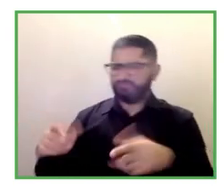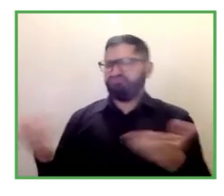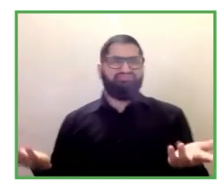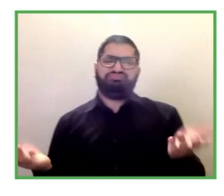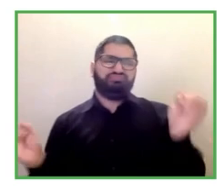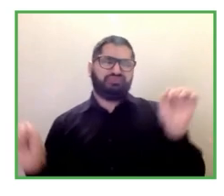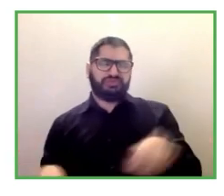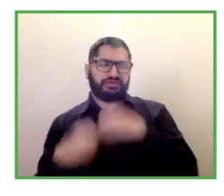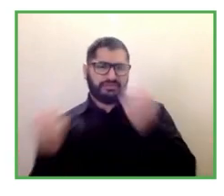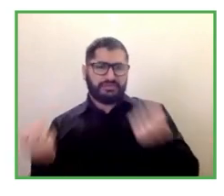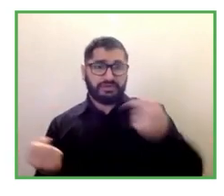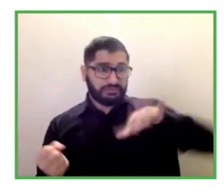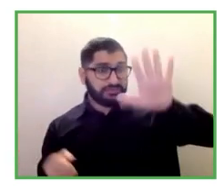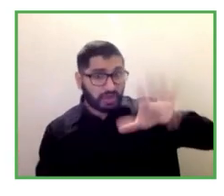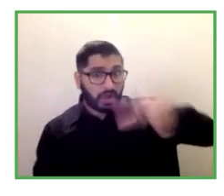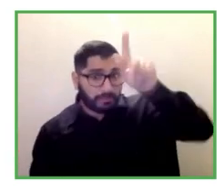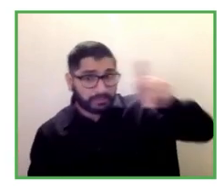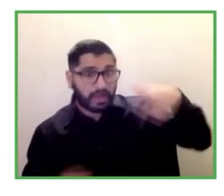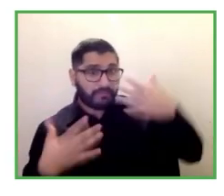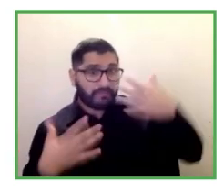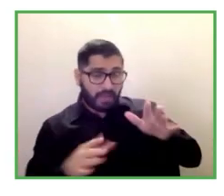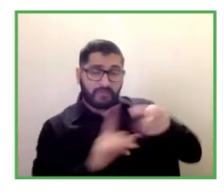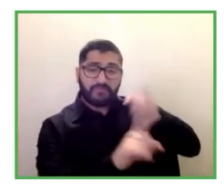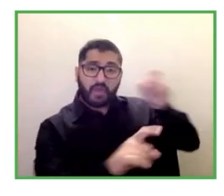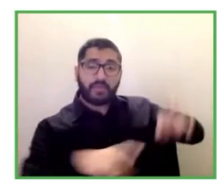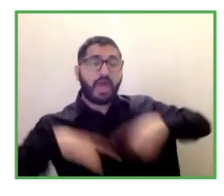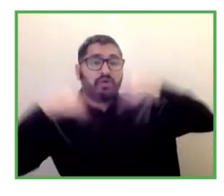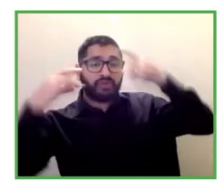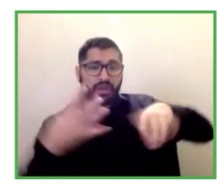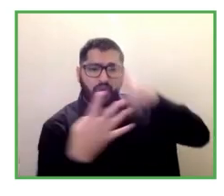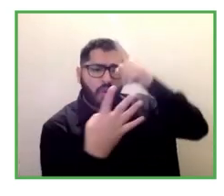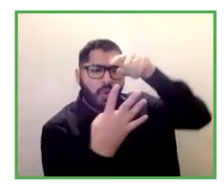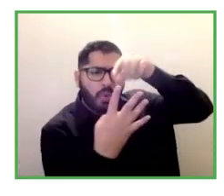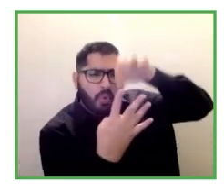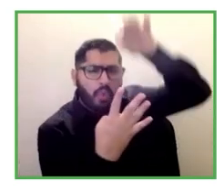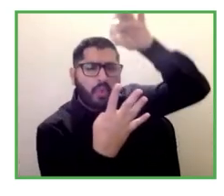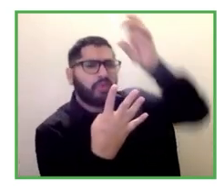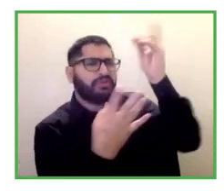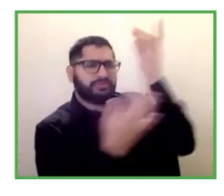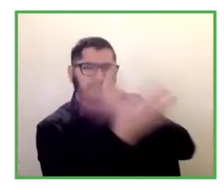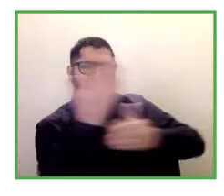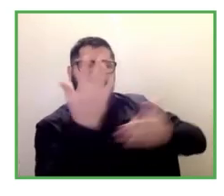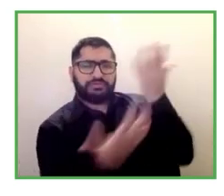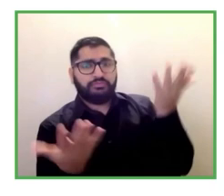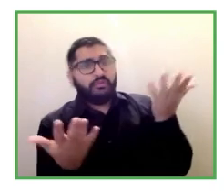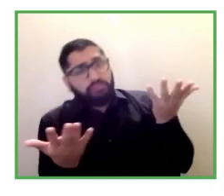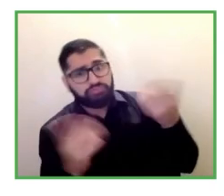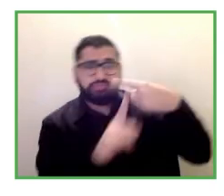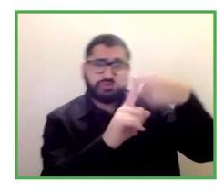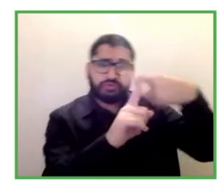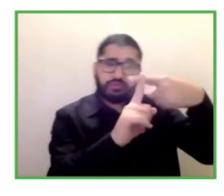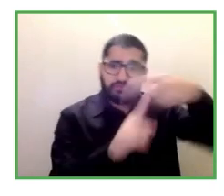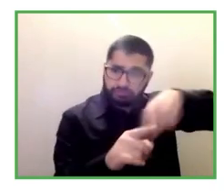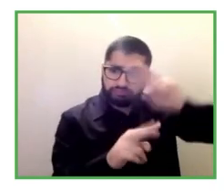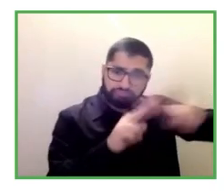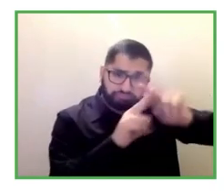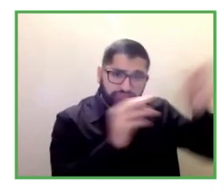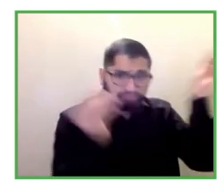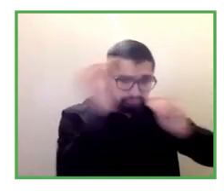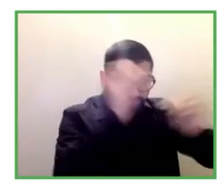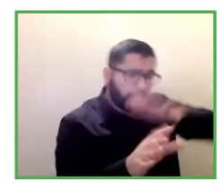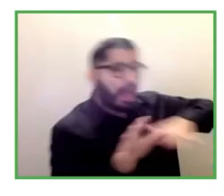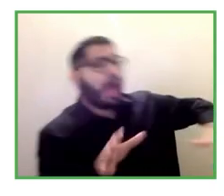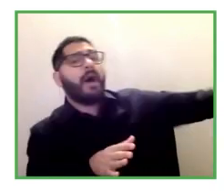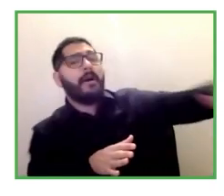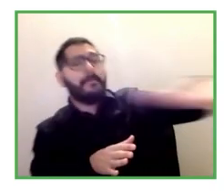crear entornos que realmente sean accesibles e inclusivos y ayudar a más personas a entrar en el